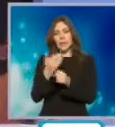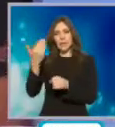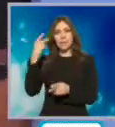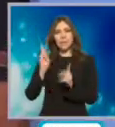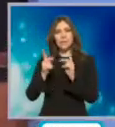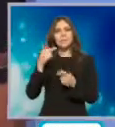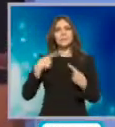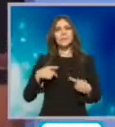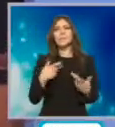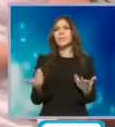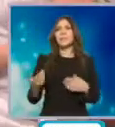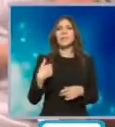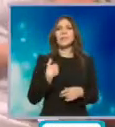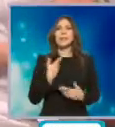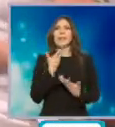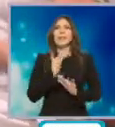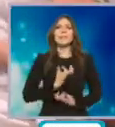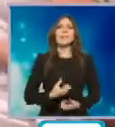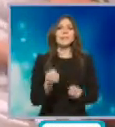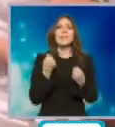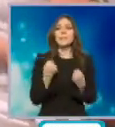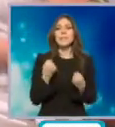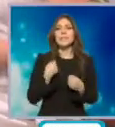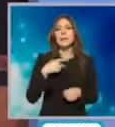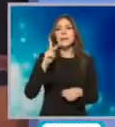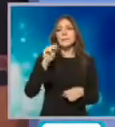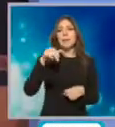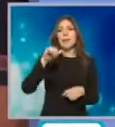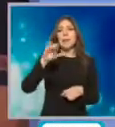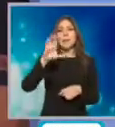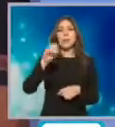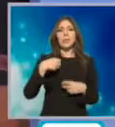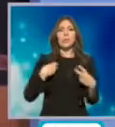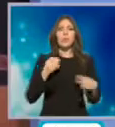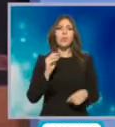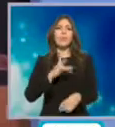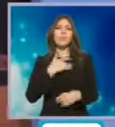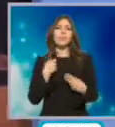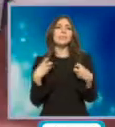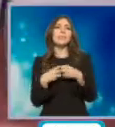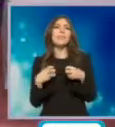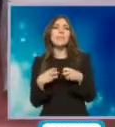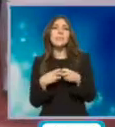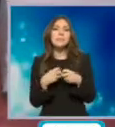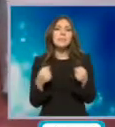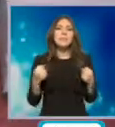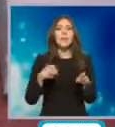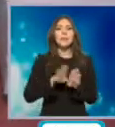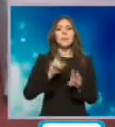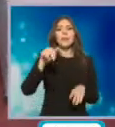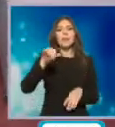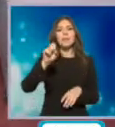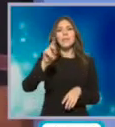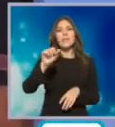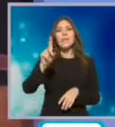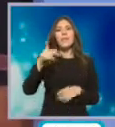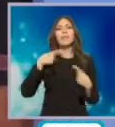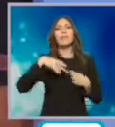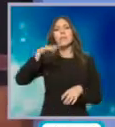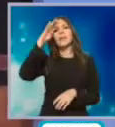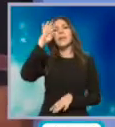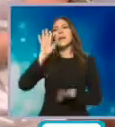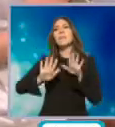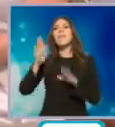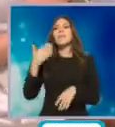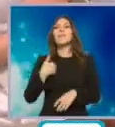se dice, ay, no, me paniqué, ay, me dio un ataque de pánico, ay, es que siento ansiedad, y como que lo pasas como que, ay, es algo hormonal, ay,